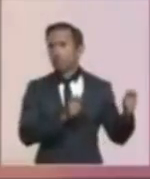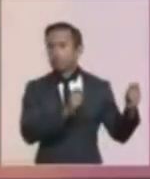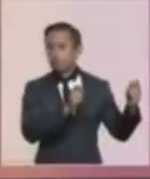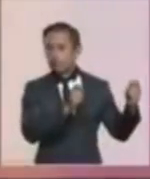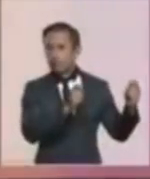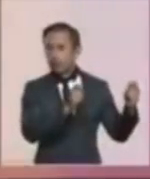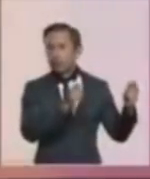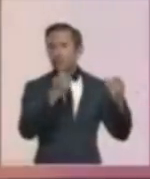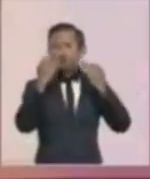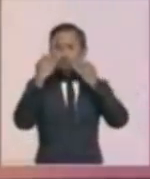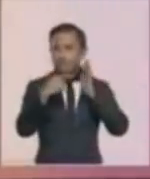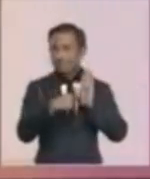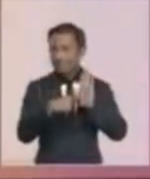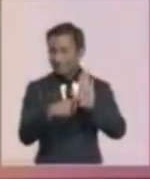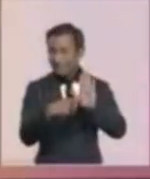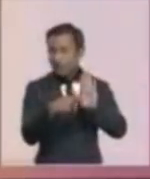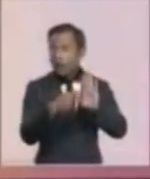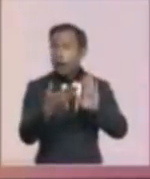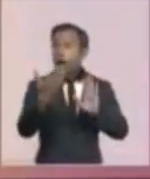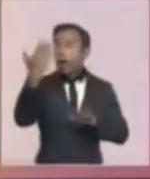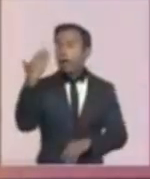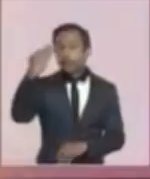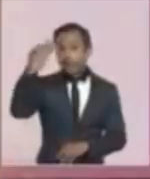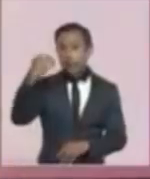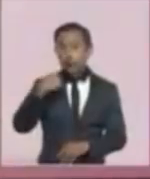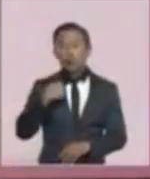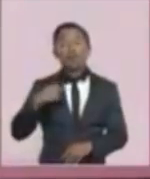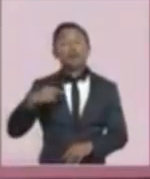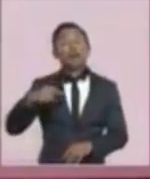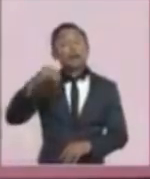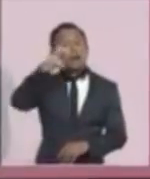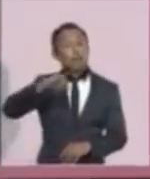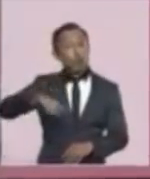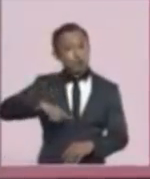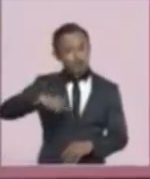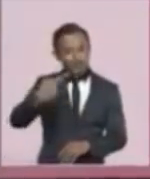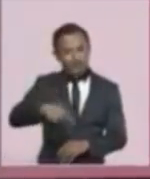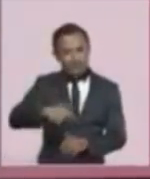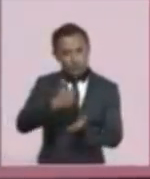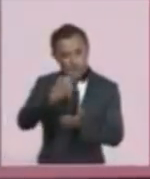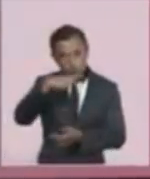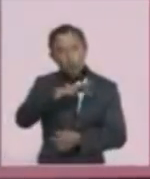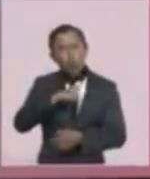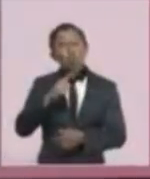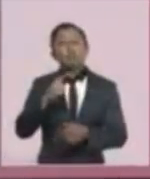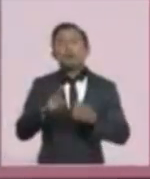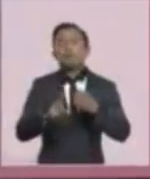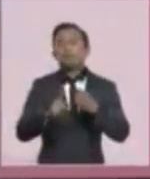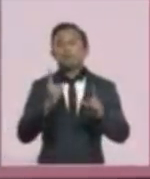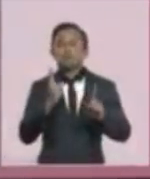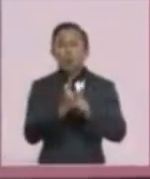Bajó en el tiempo que fui jefe de gobierno el robo de vehículo con violencia.